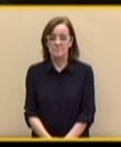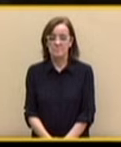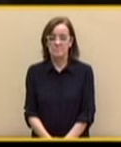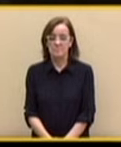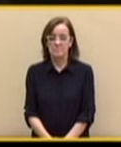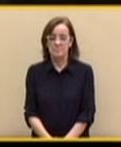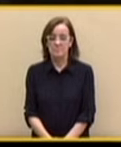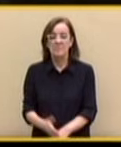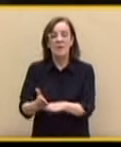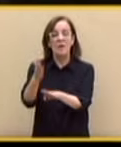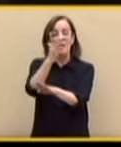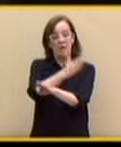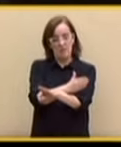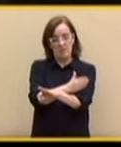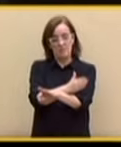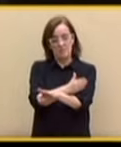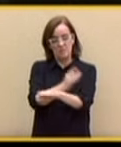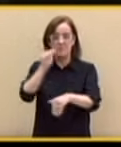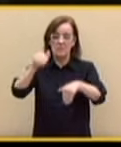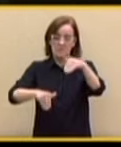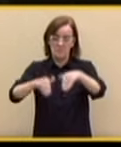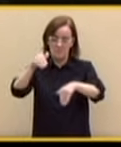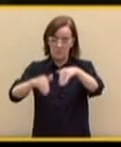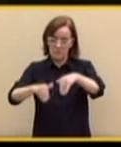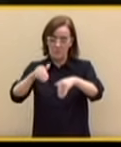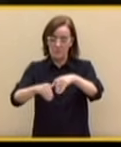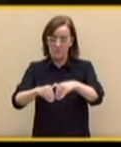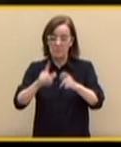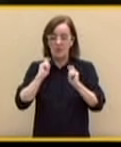antes de pasar a la votación para